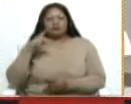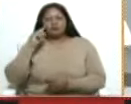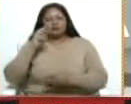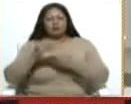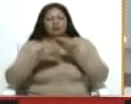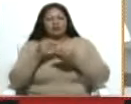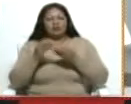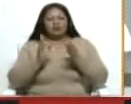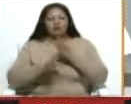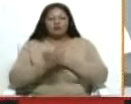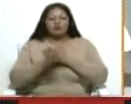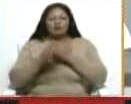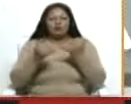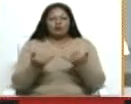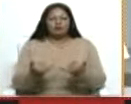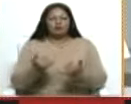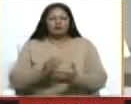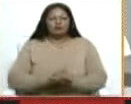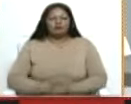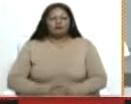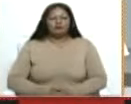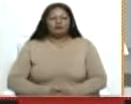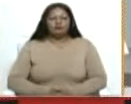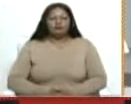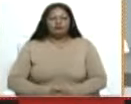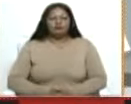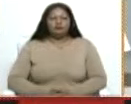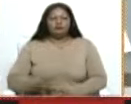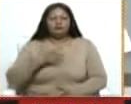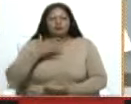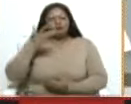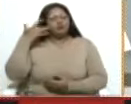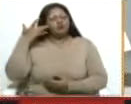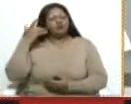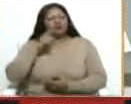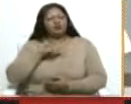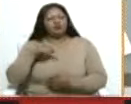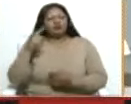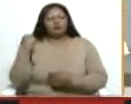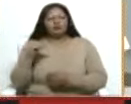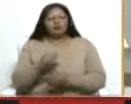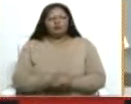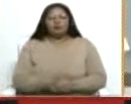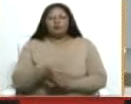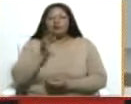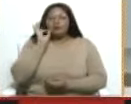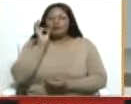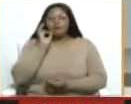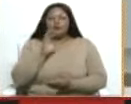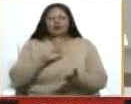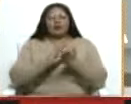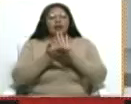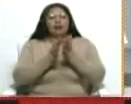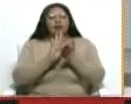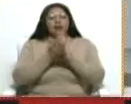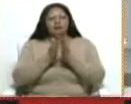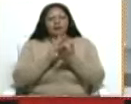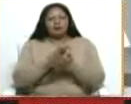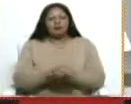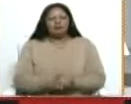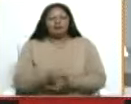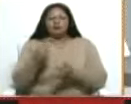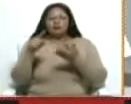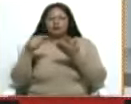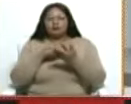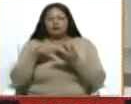pero que sea una moda permanente y que nos sintamos orgullosos de lo que tenemos, así como del café, como de la arepa. Esto es otra cosa también